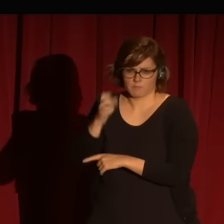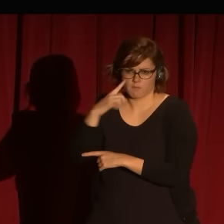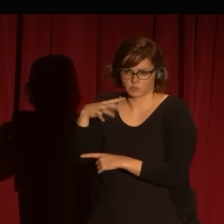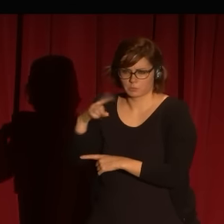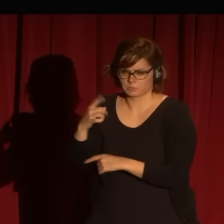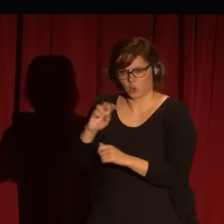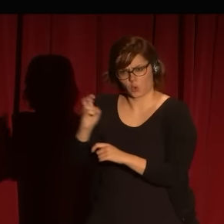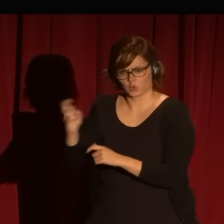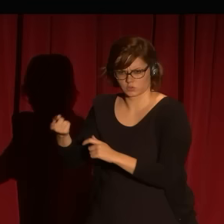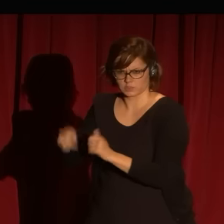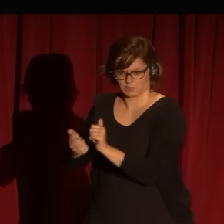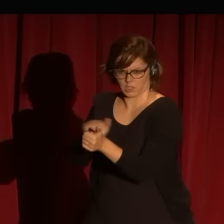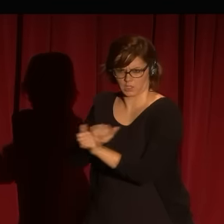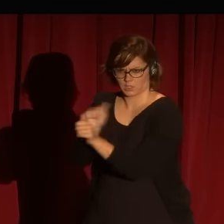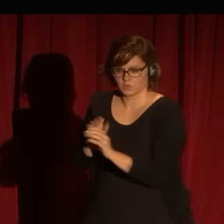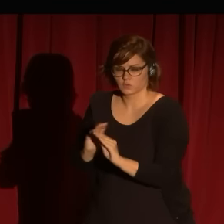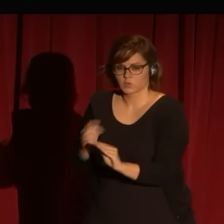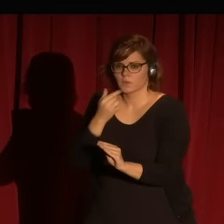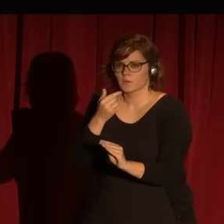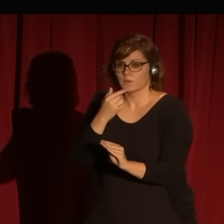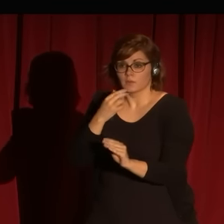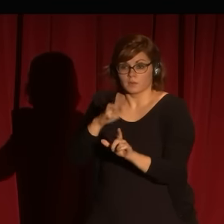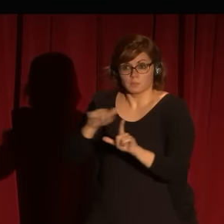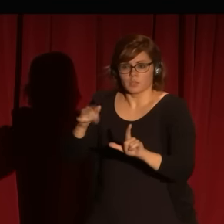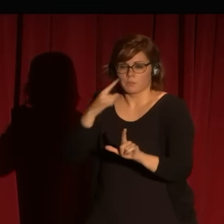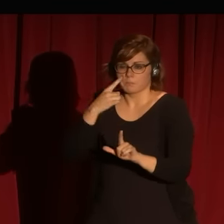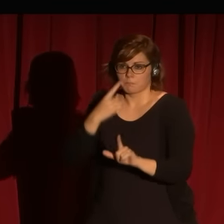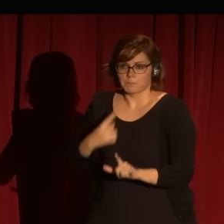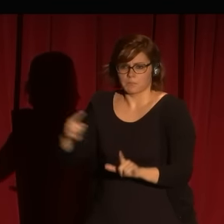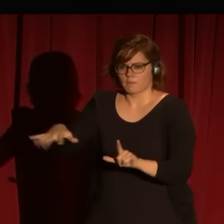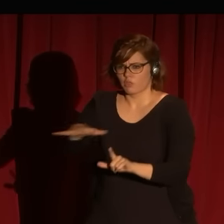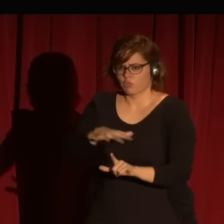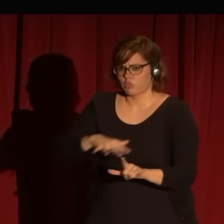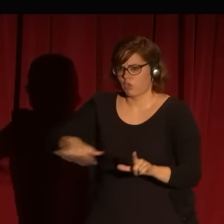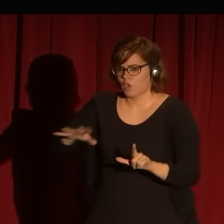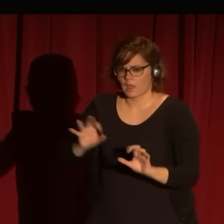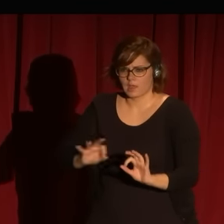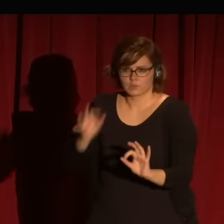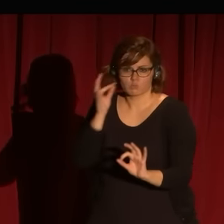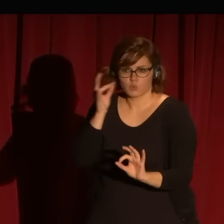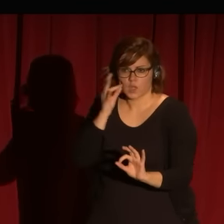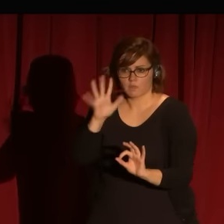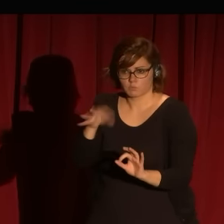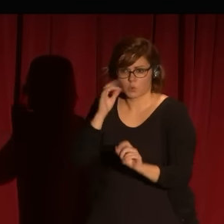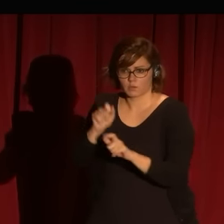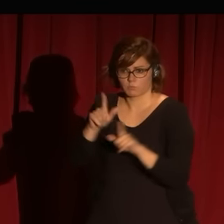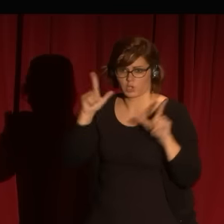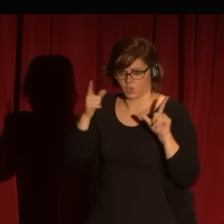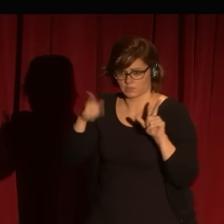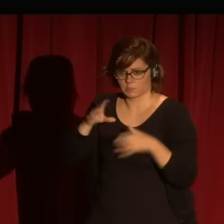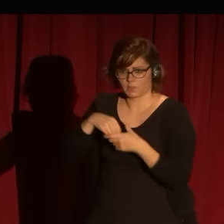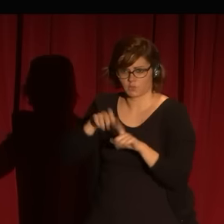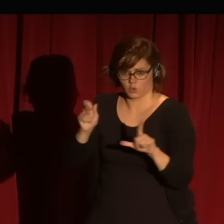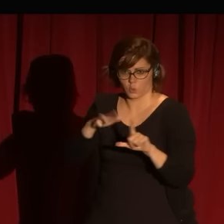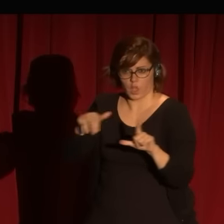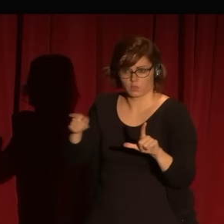que son los pintores de quien se dice que por primera vez pintaron espacios femeninos y que convirtieron a la mujer en protagonista de la pintura sin ser